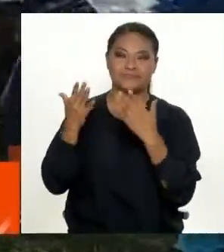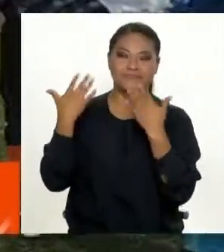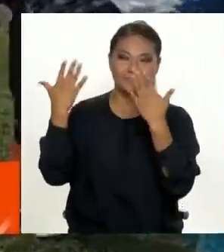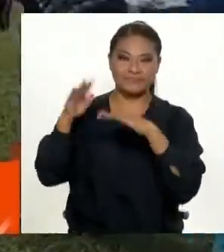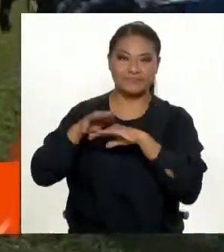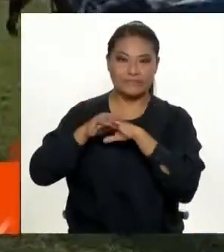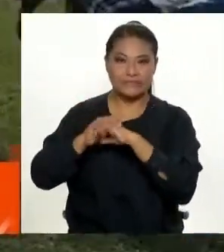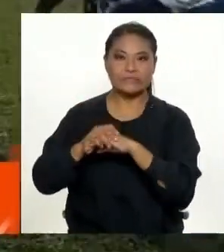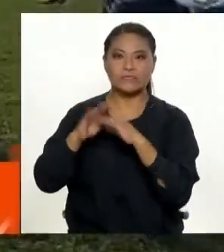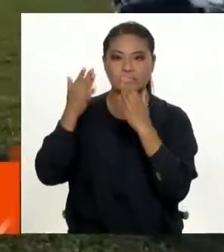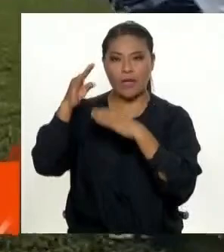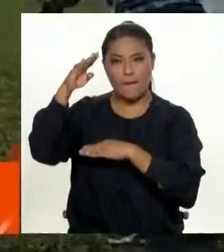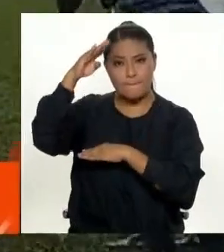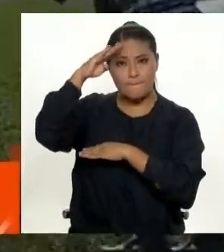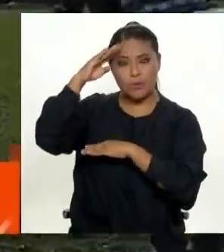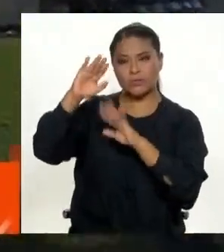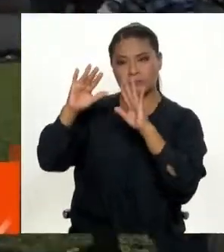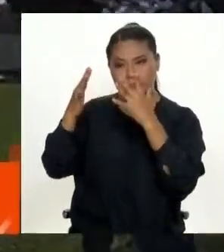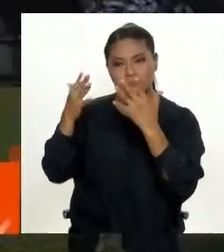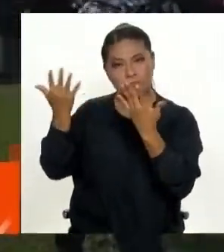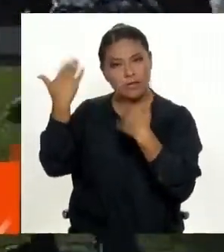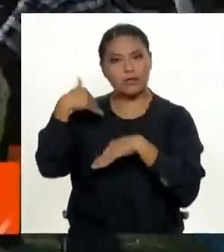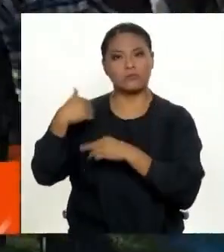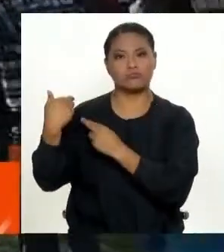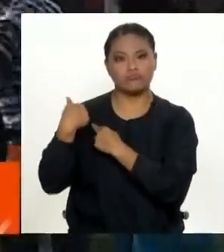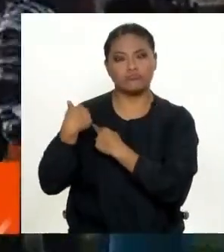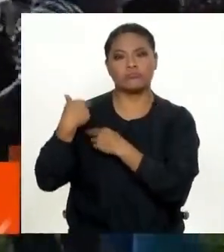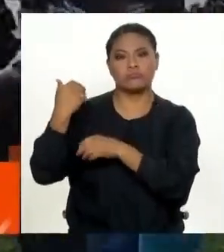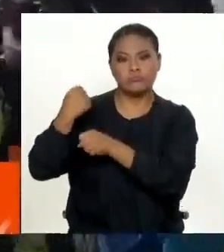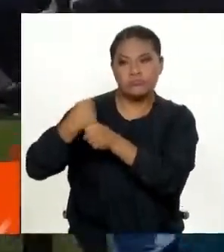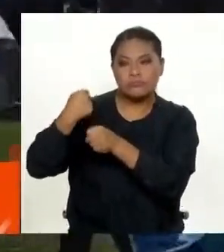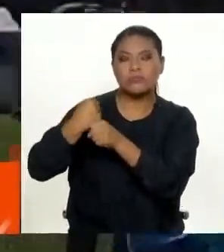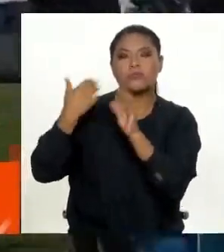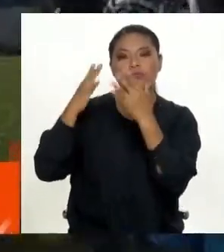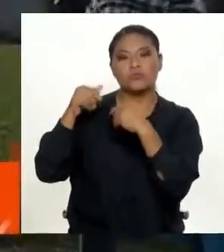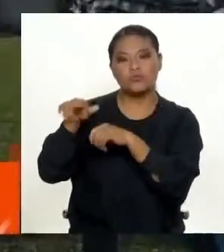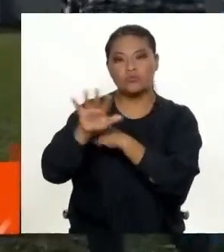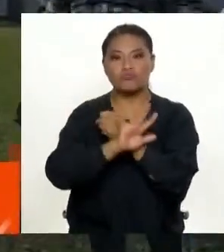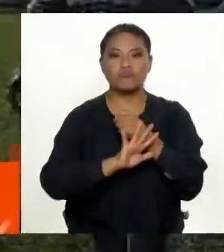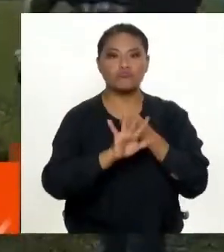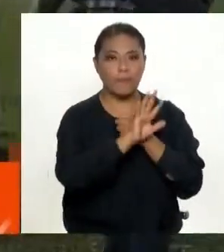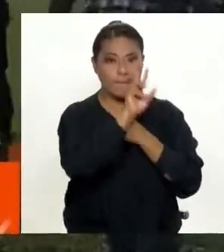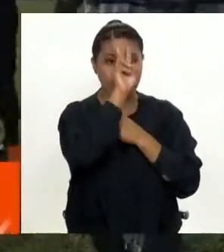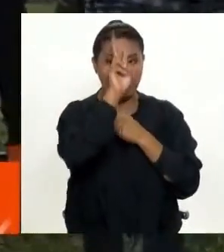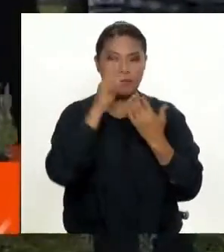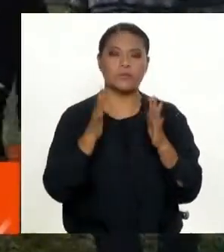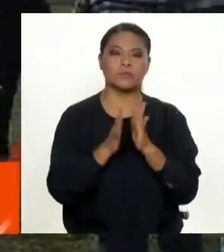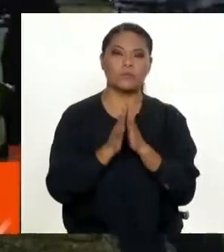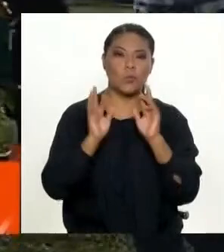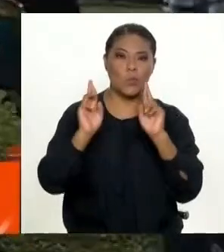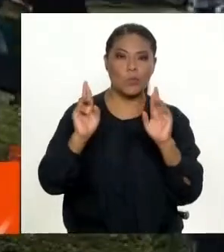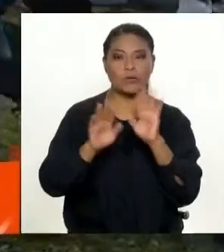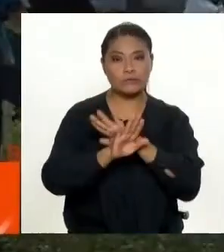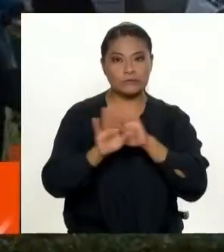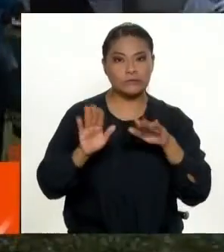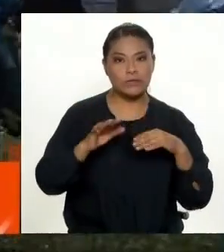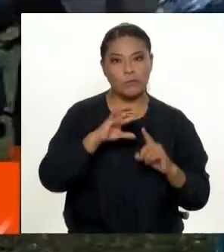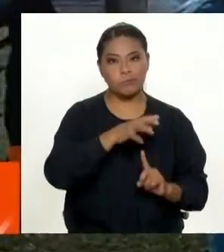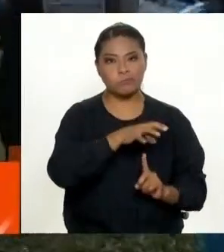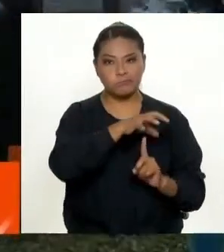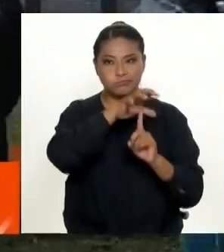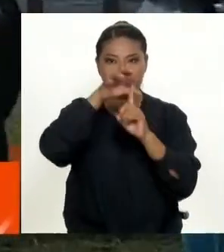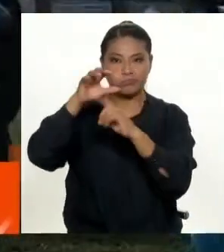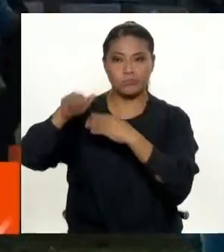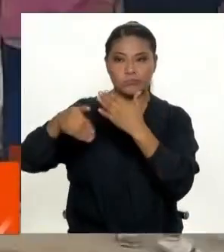que este valeroso agente de la ley, que cumplía con su misión de defender a todos los peruanos, salga pronto de este trance en